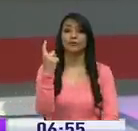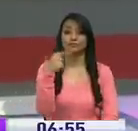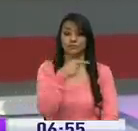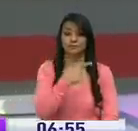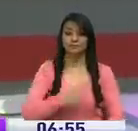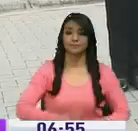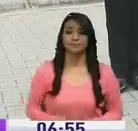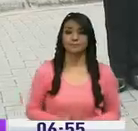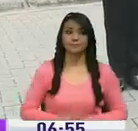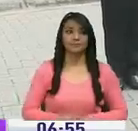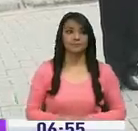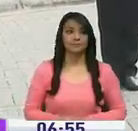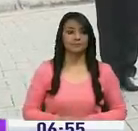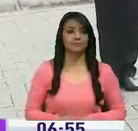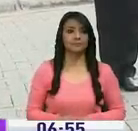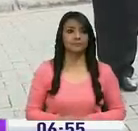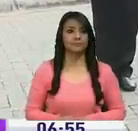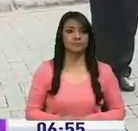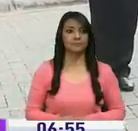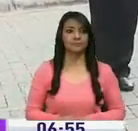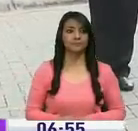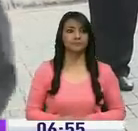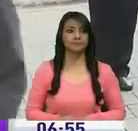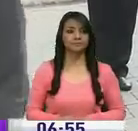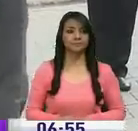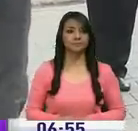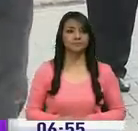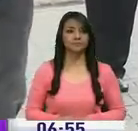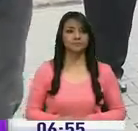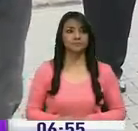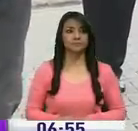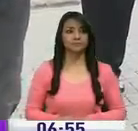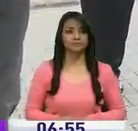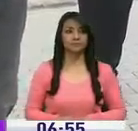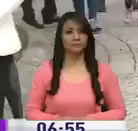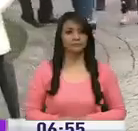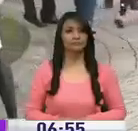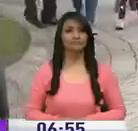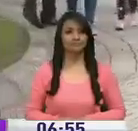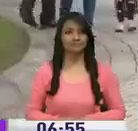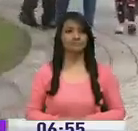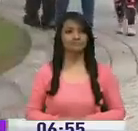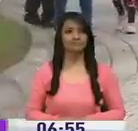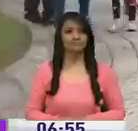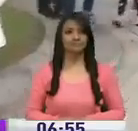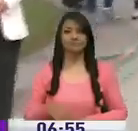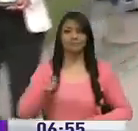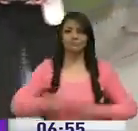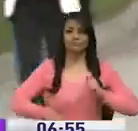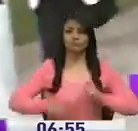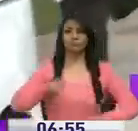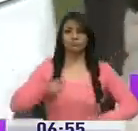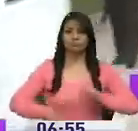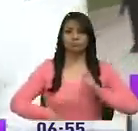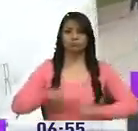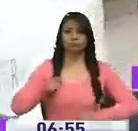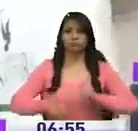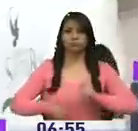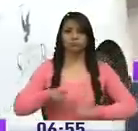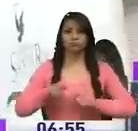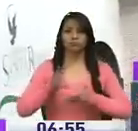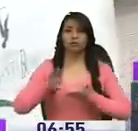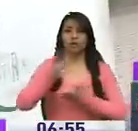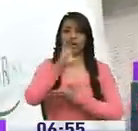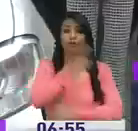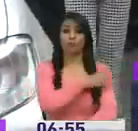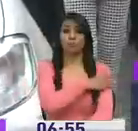veamos hasta la muerte poría acompañado de la banda del colegio Mejía fue llevado el féretro con